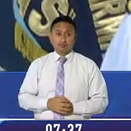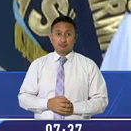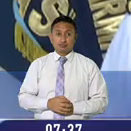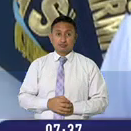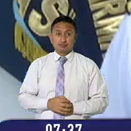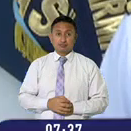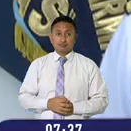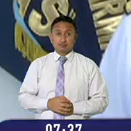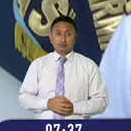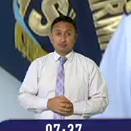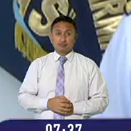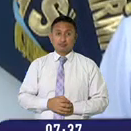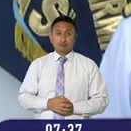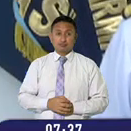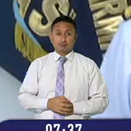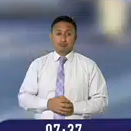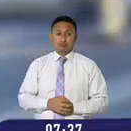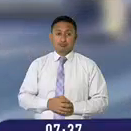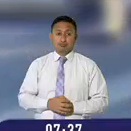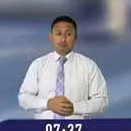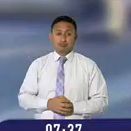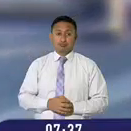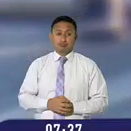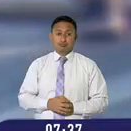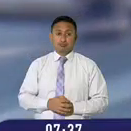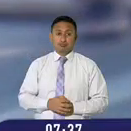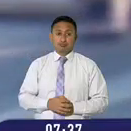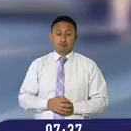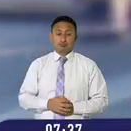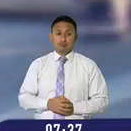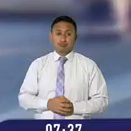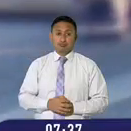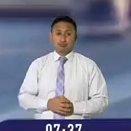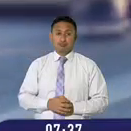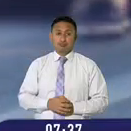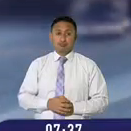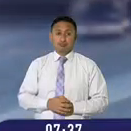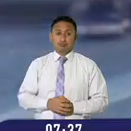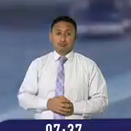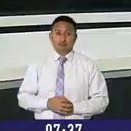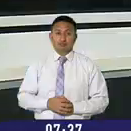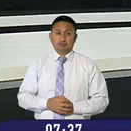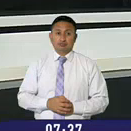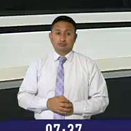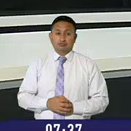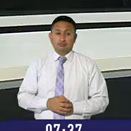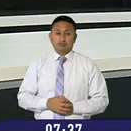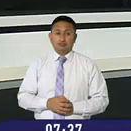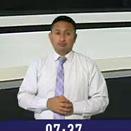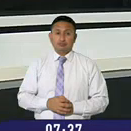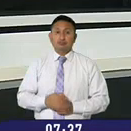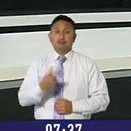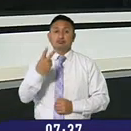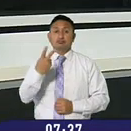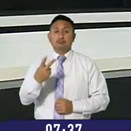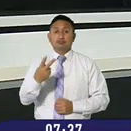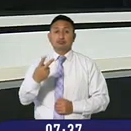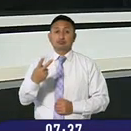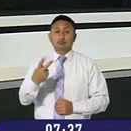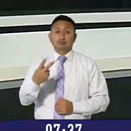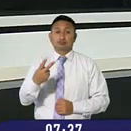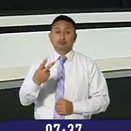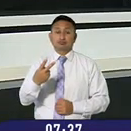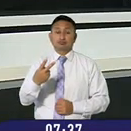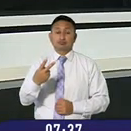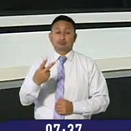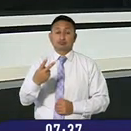vez en vuelos clandestinos. Informó Adriana Peralta. Dos golpes al narcotráfico realizó la